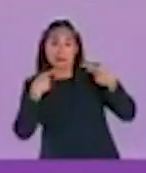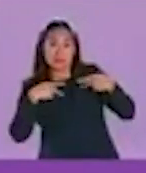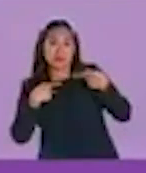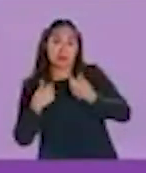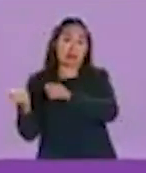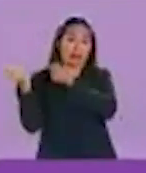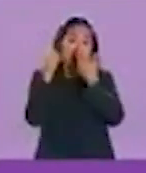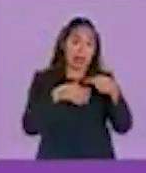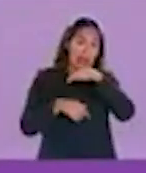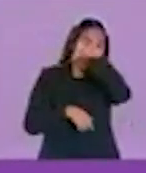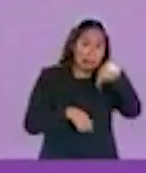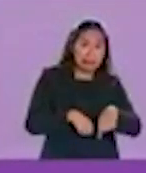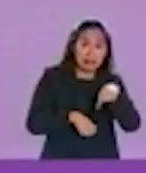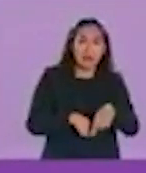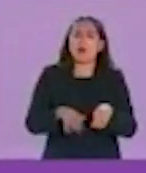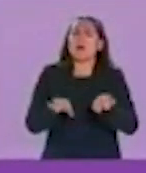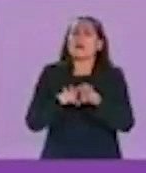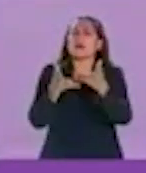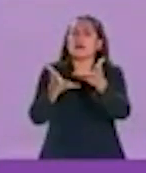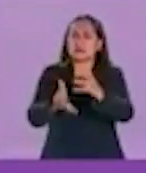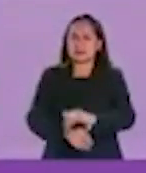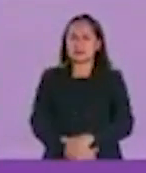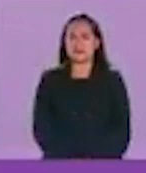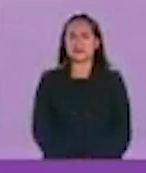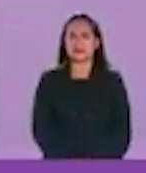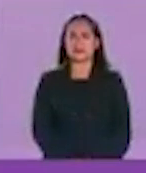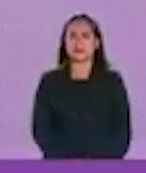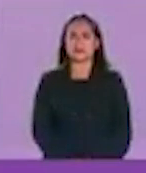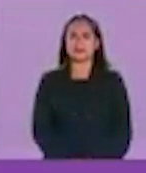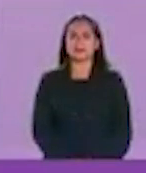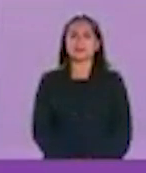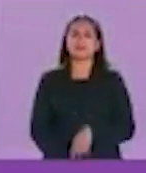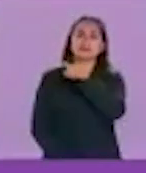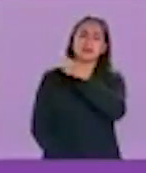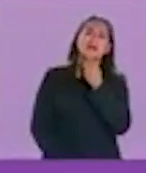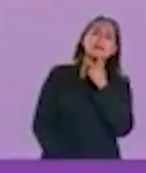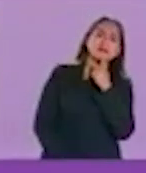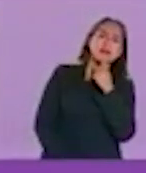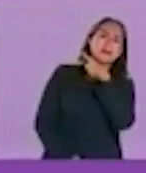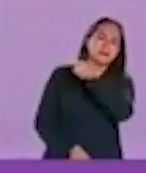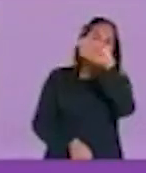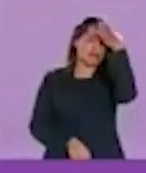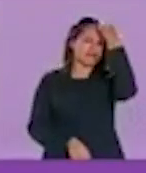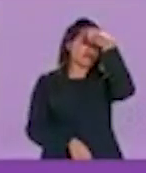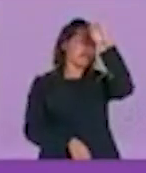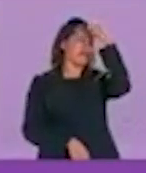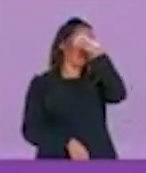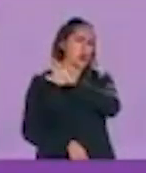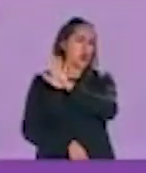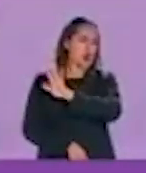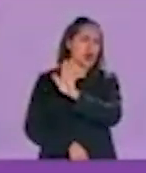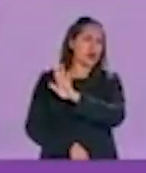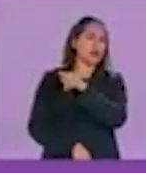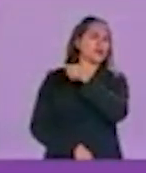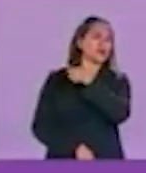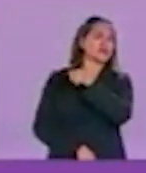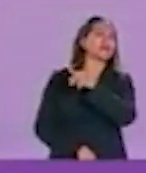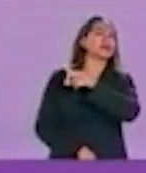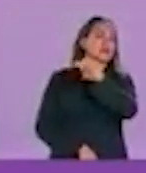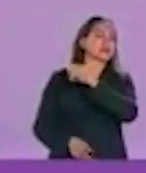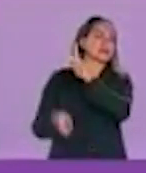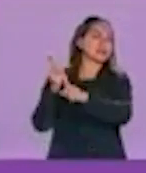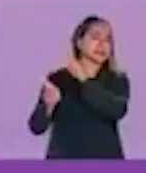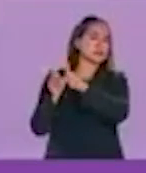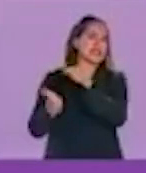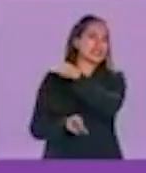rodríguez calderón y andrés no eres el de más experiencia luego platicamos pero no eres el de más